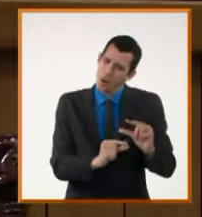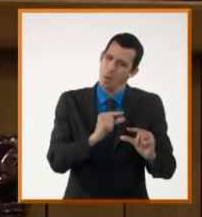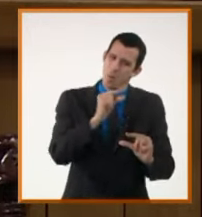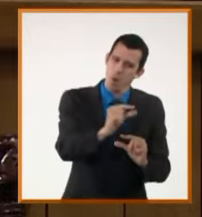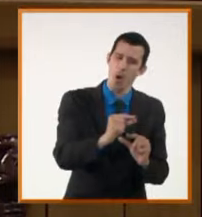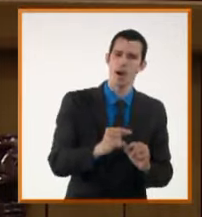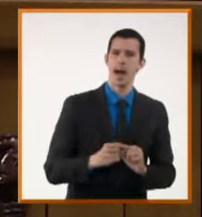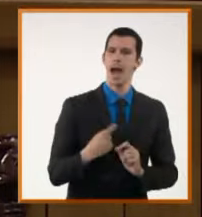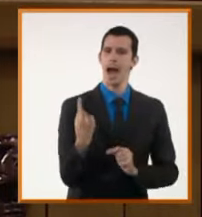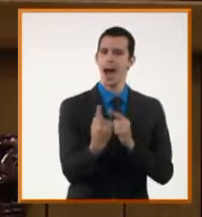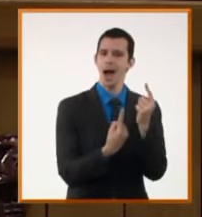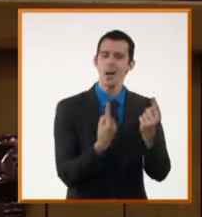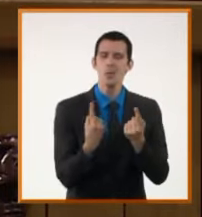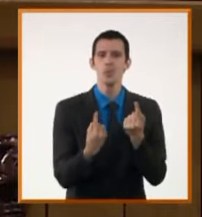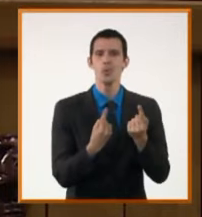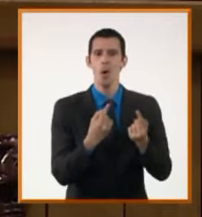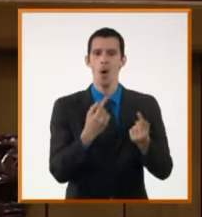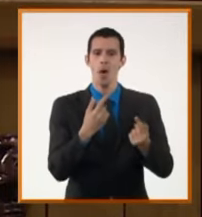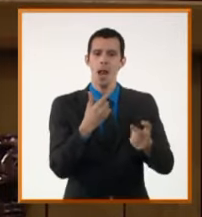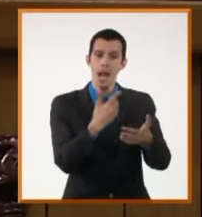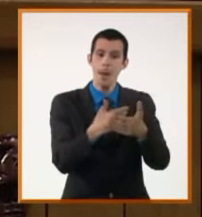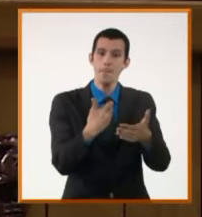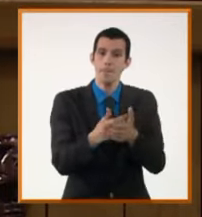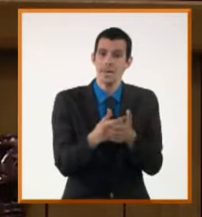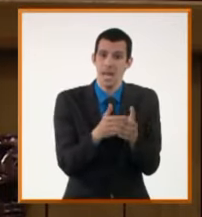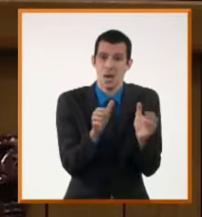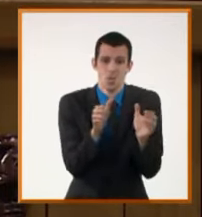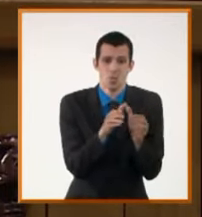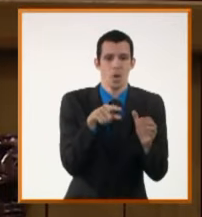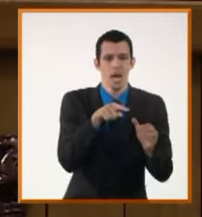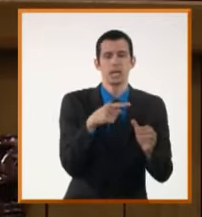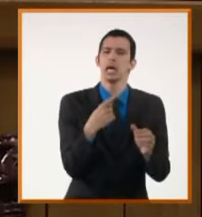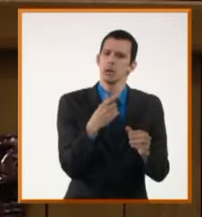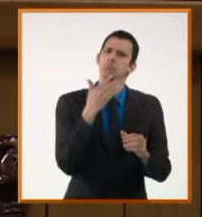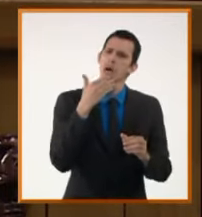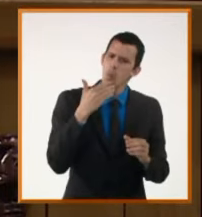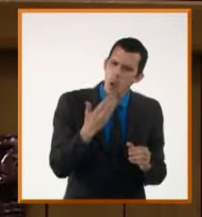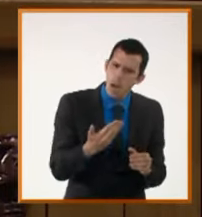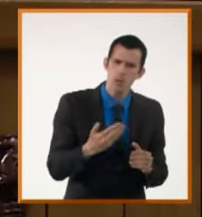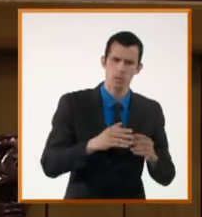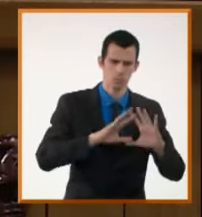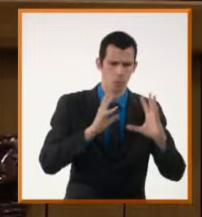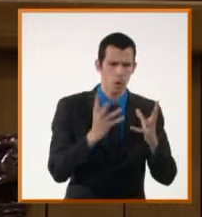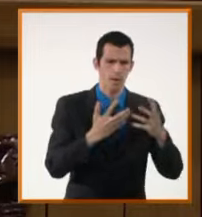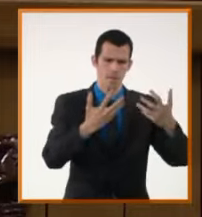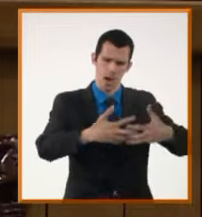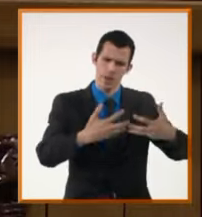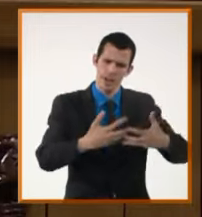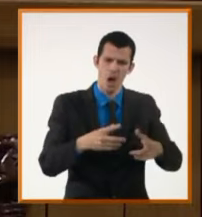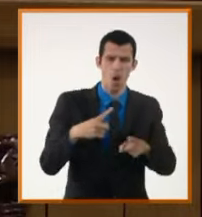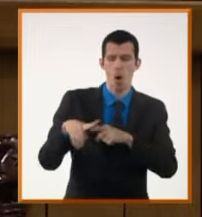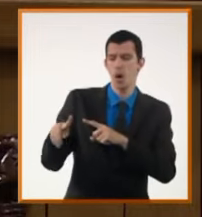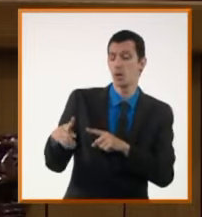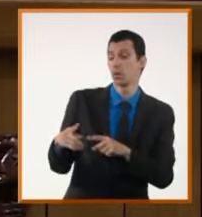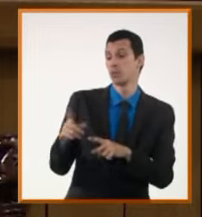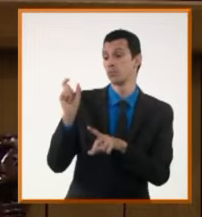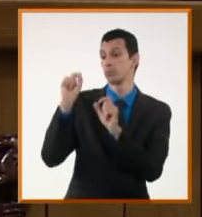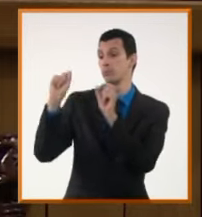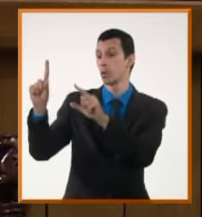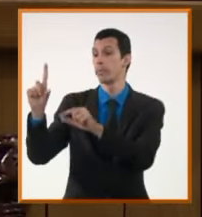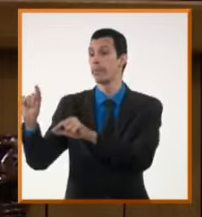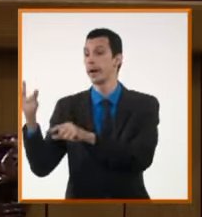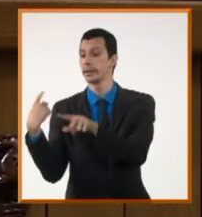12, y nosotros vamos a avanzar el año que viene en la aprobación de nuevas